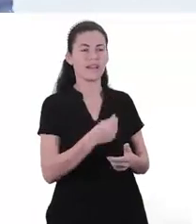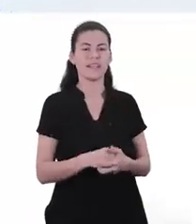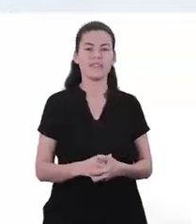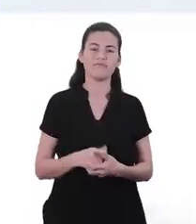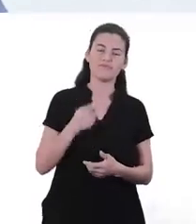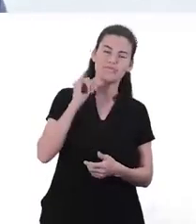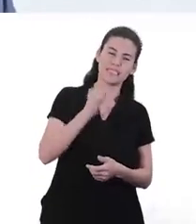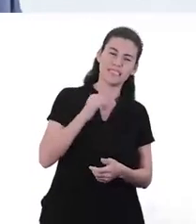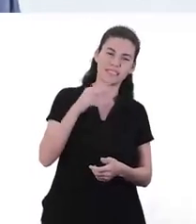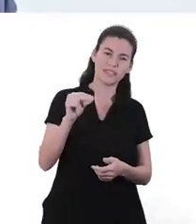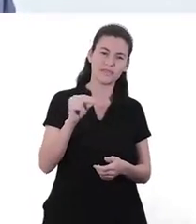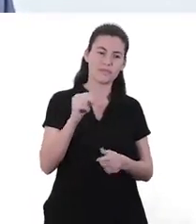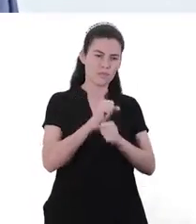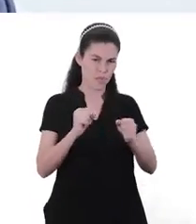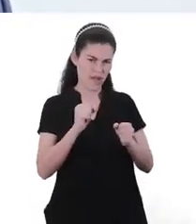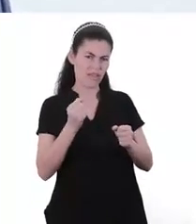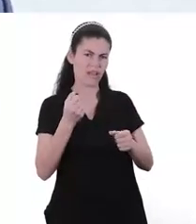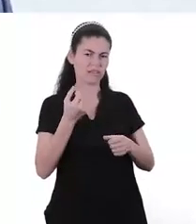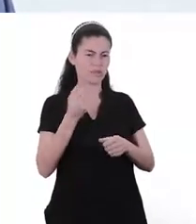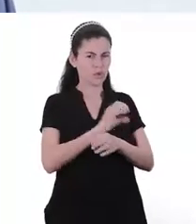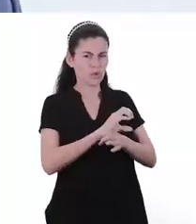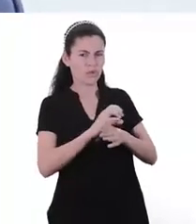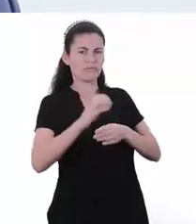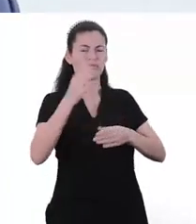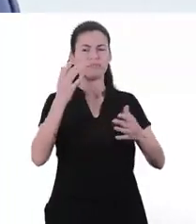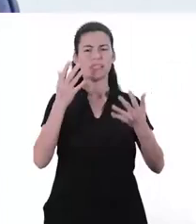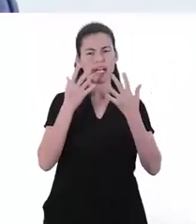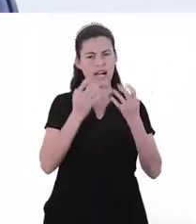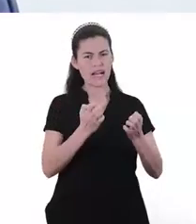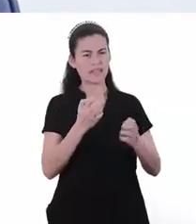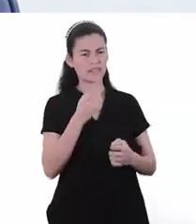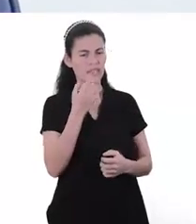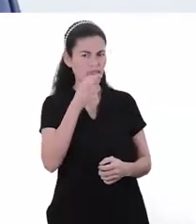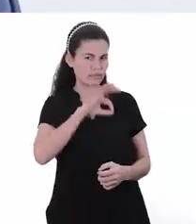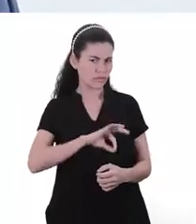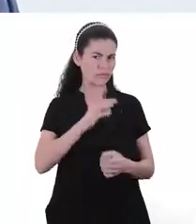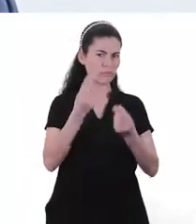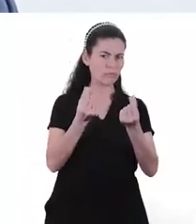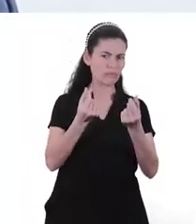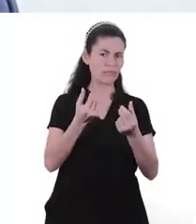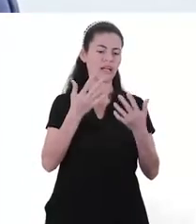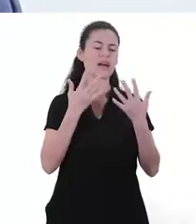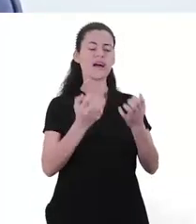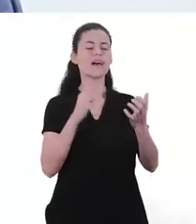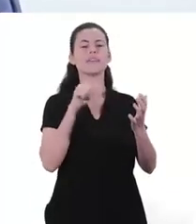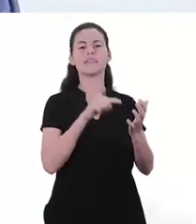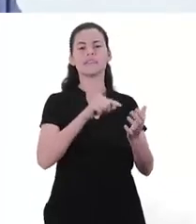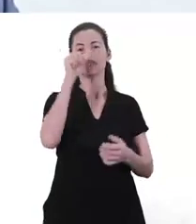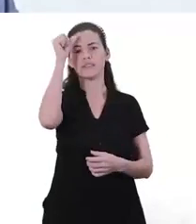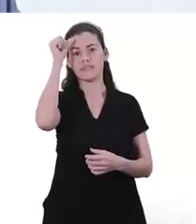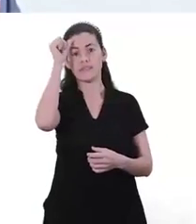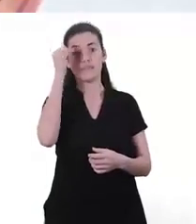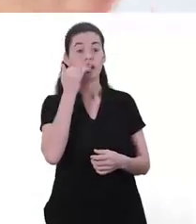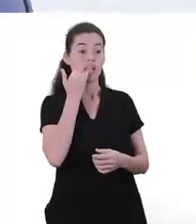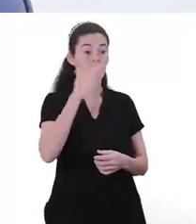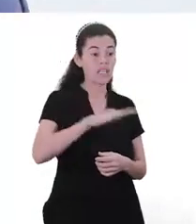sí, uno puede dedicarse al arte, es una ocupación y demás. Mucha gente dice, pero ¿arte para qué? mi niño primero